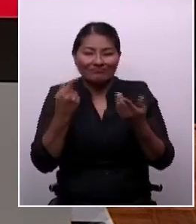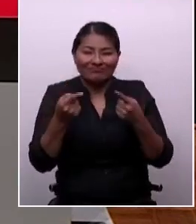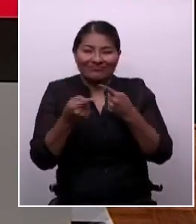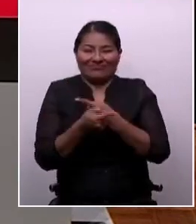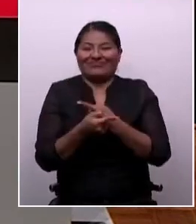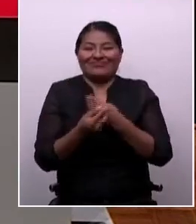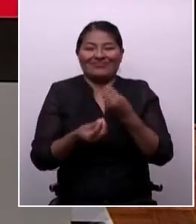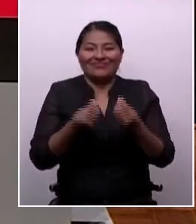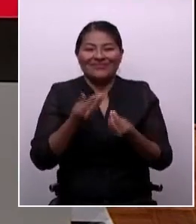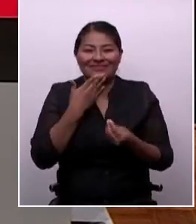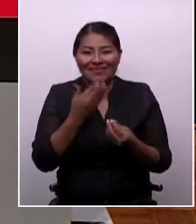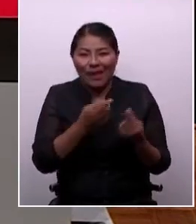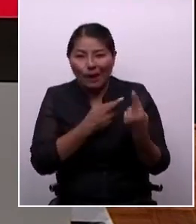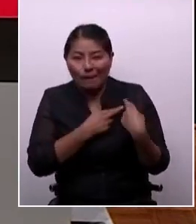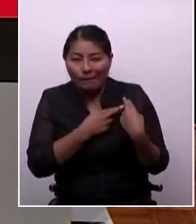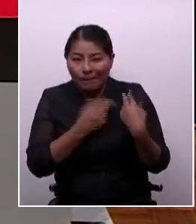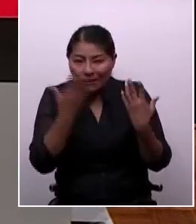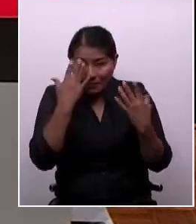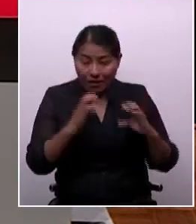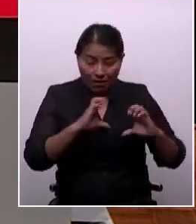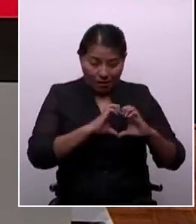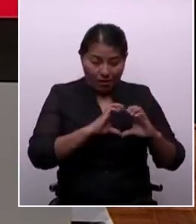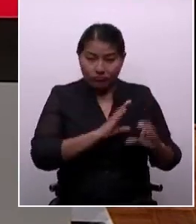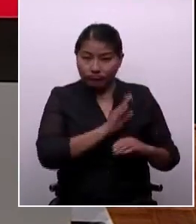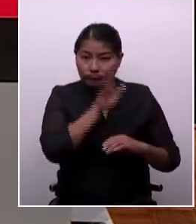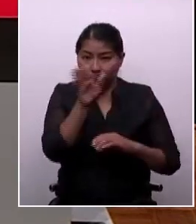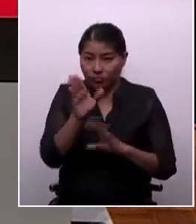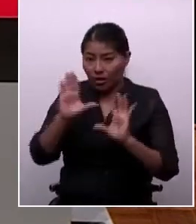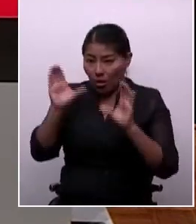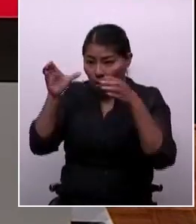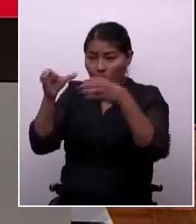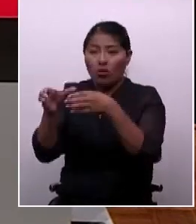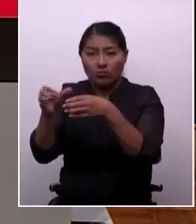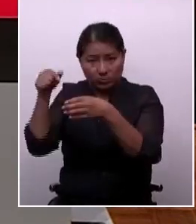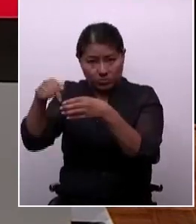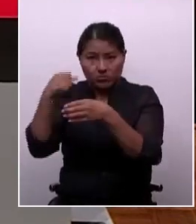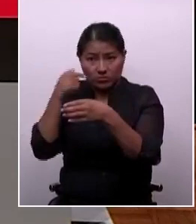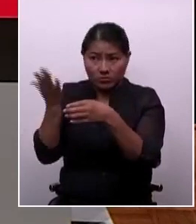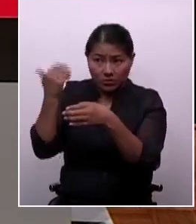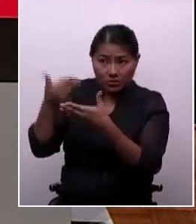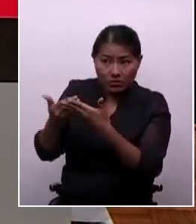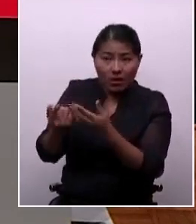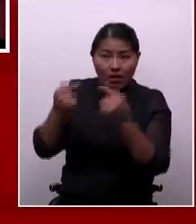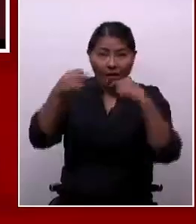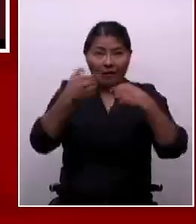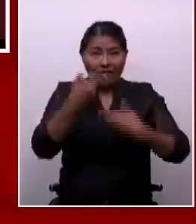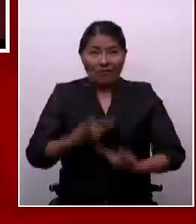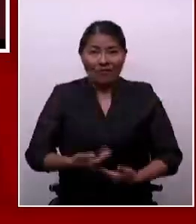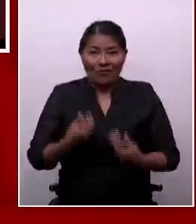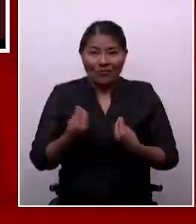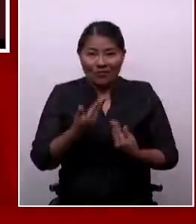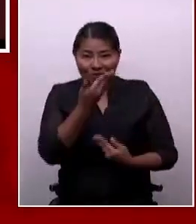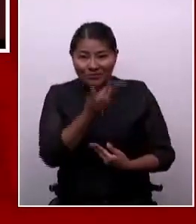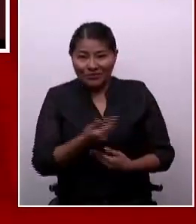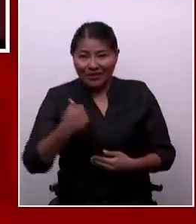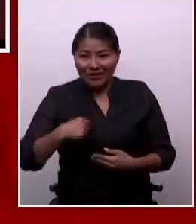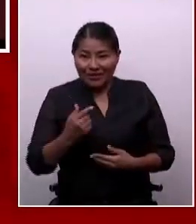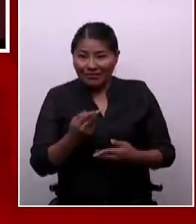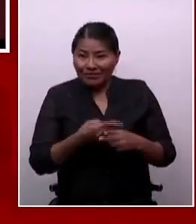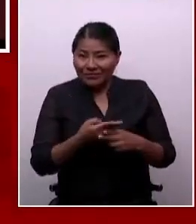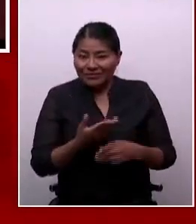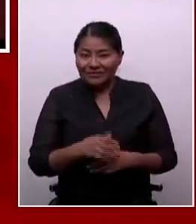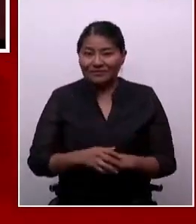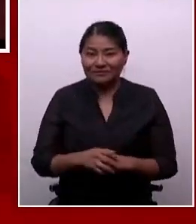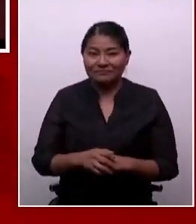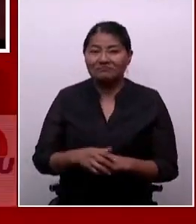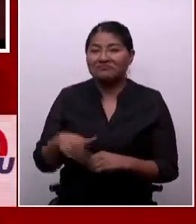de parte de una bancada en el congreso que además tiene un candidato a la alcaldía de Lima tenemos muy claro que la única forma de sacar